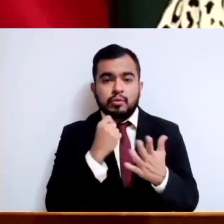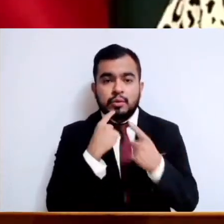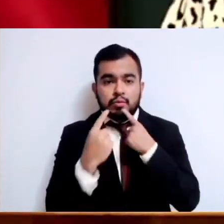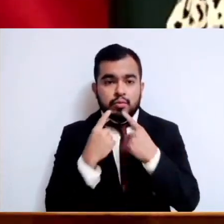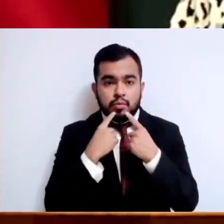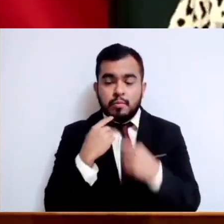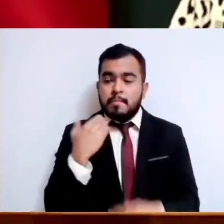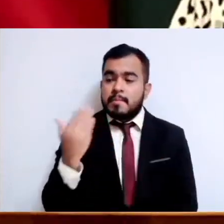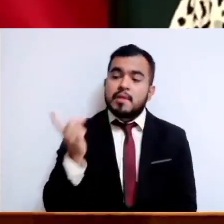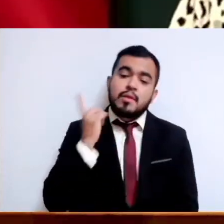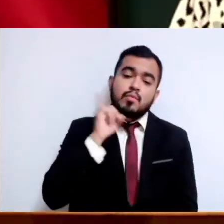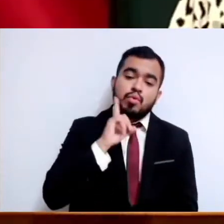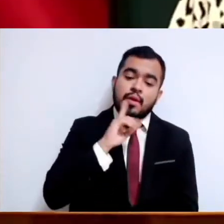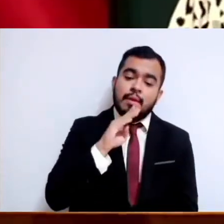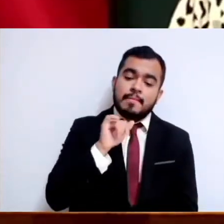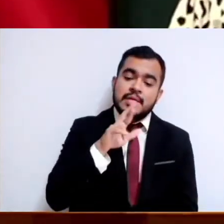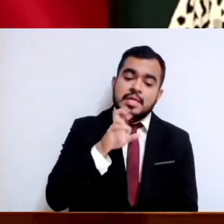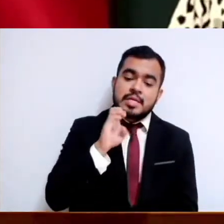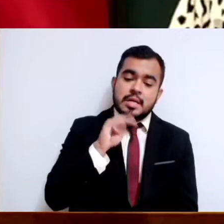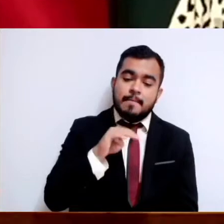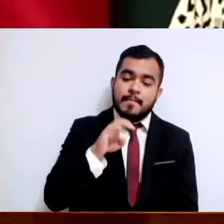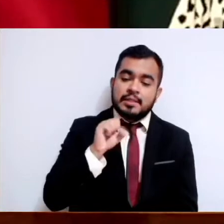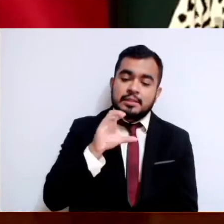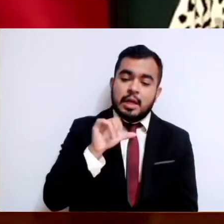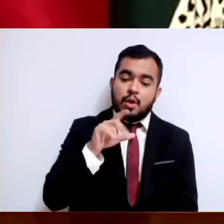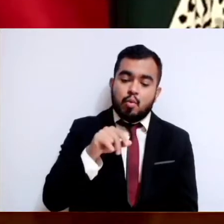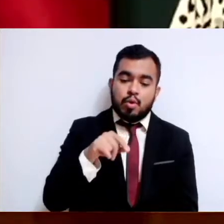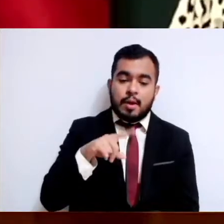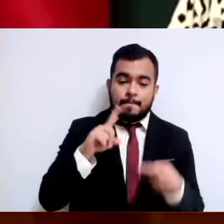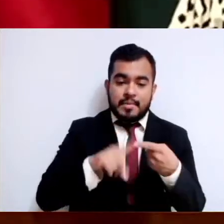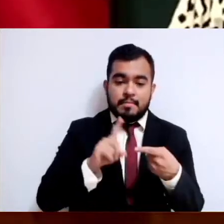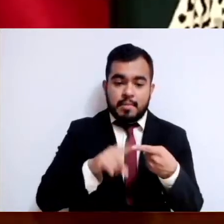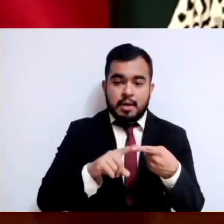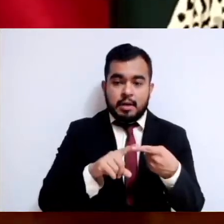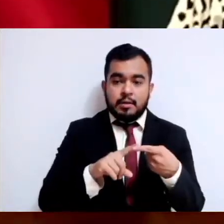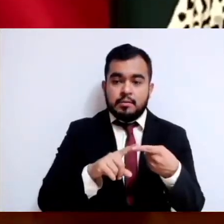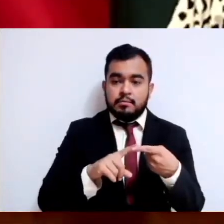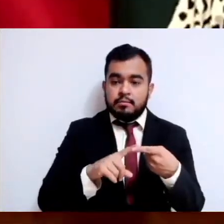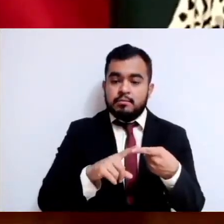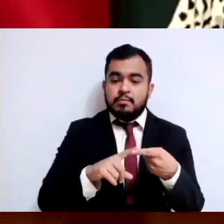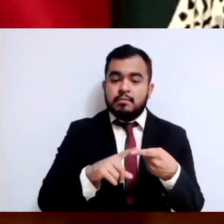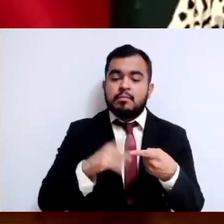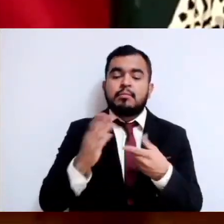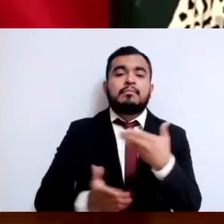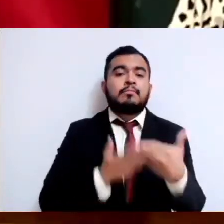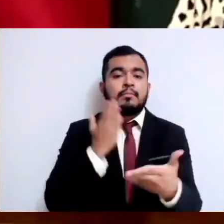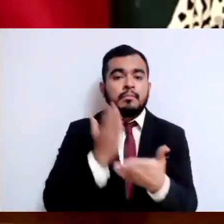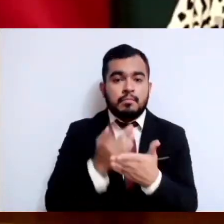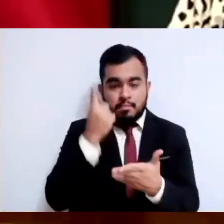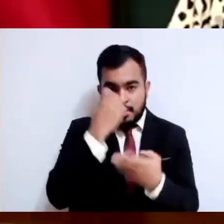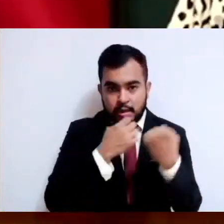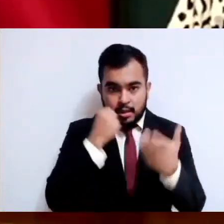diputada Miriam Escalona Piña dé lectura al primer proyecto de decreto de la terna.